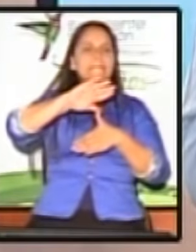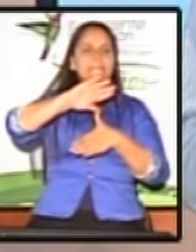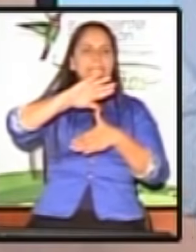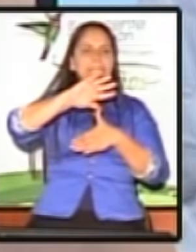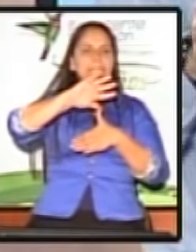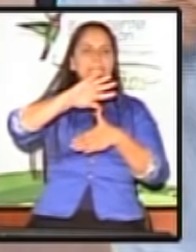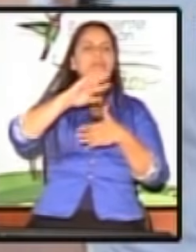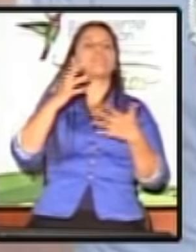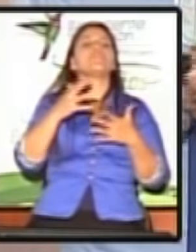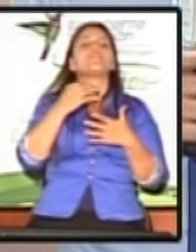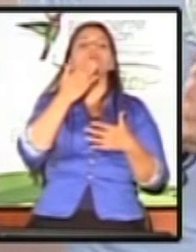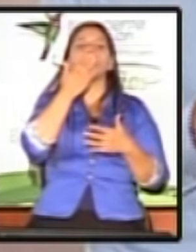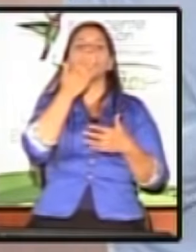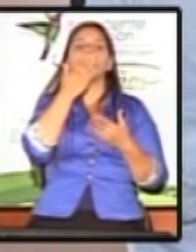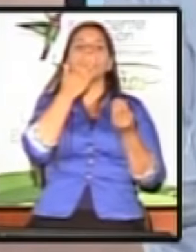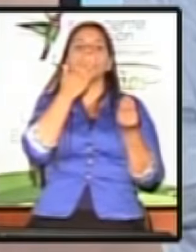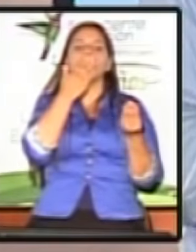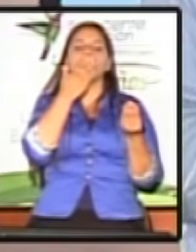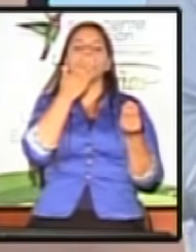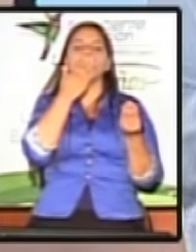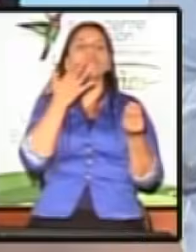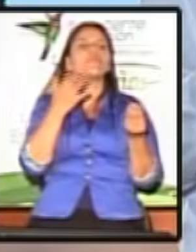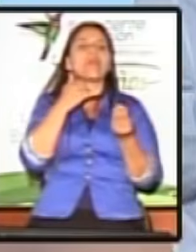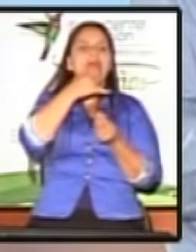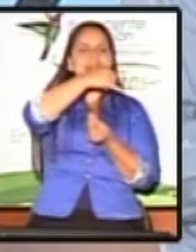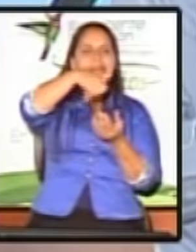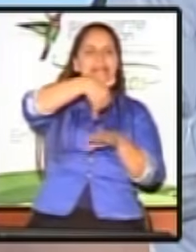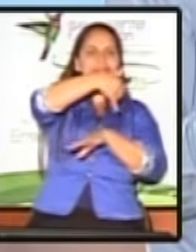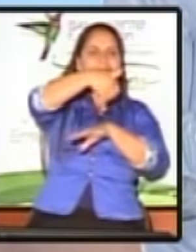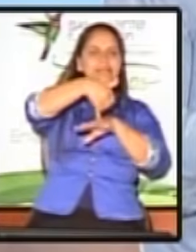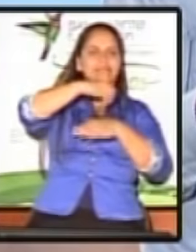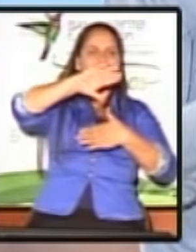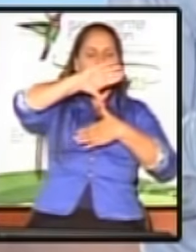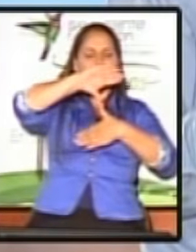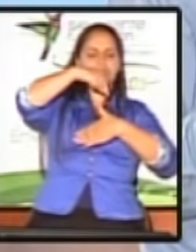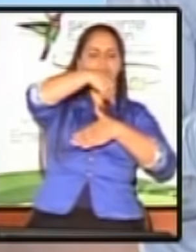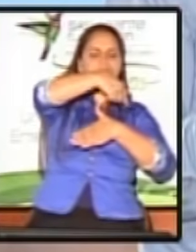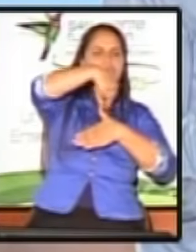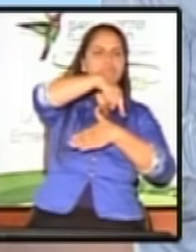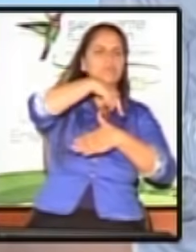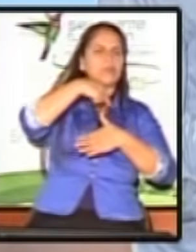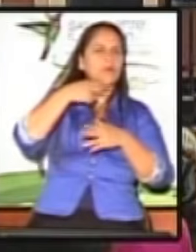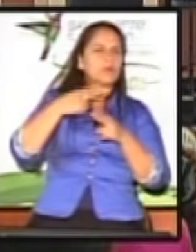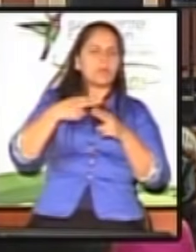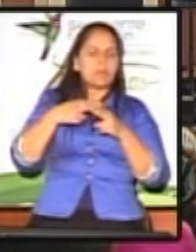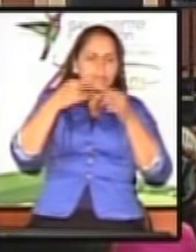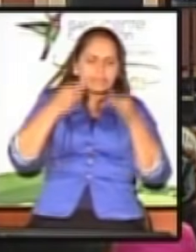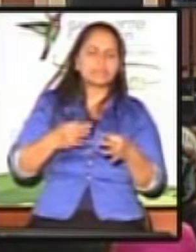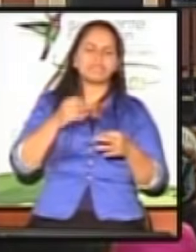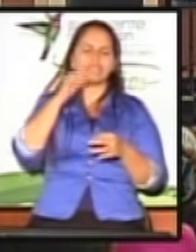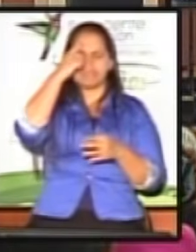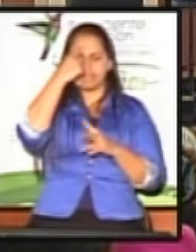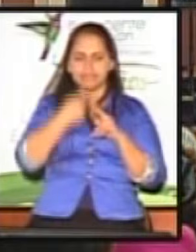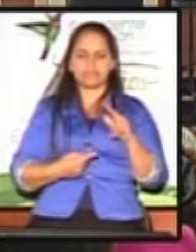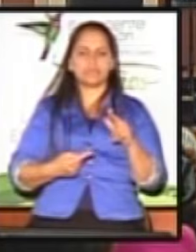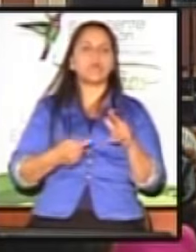tribu de las islas del Caribe, es un nombre, se me escapa el nombre de la etnia específica, pero